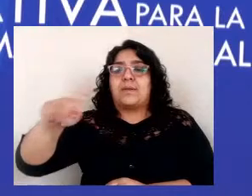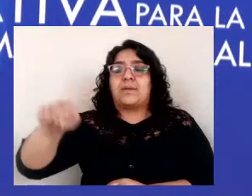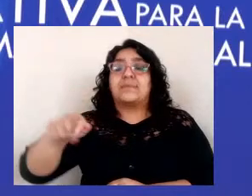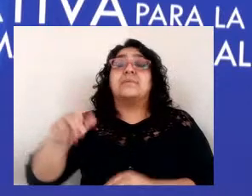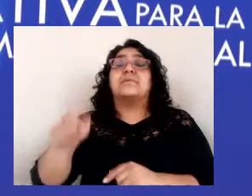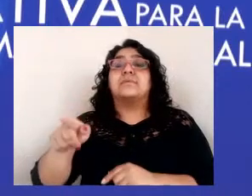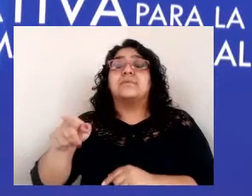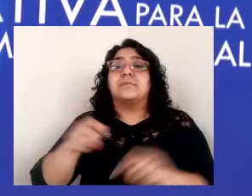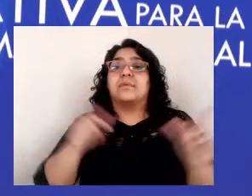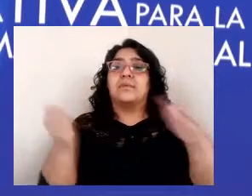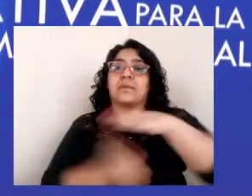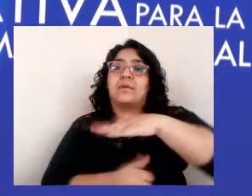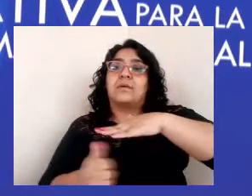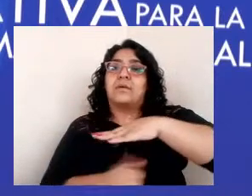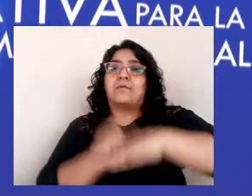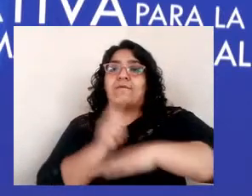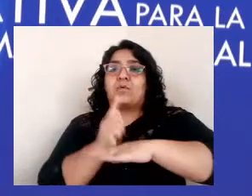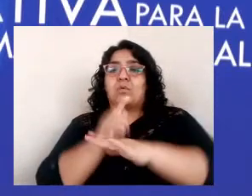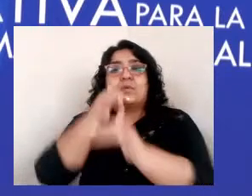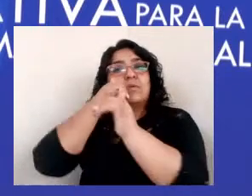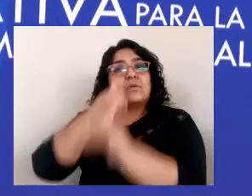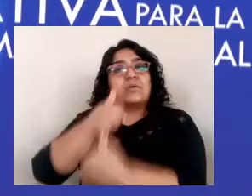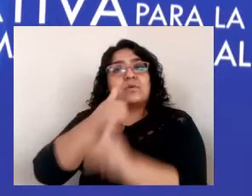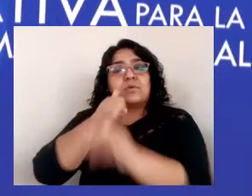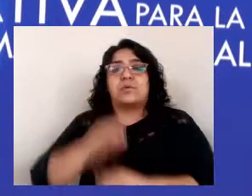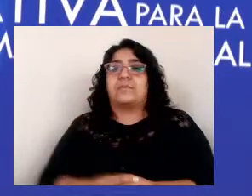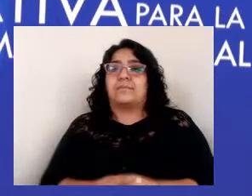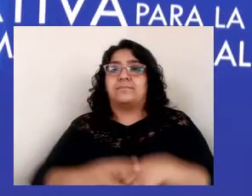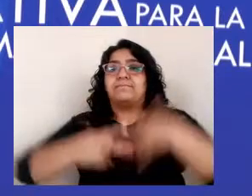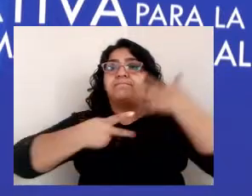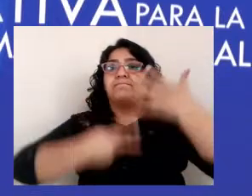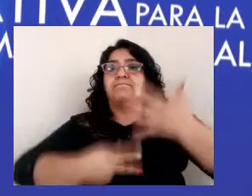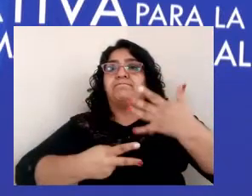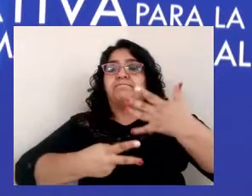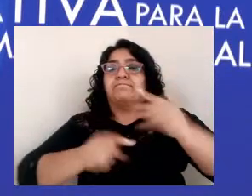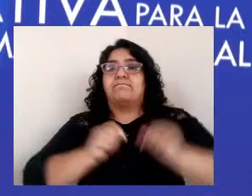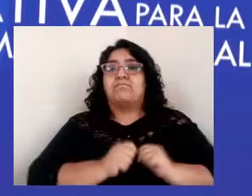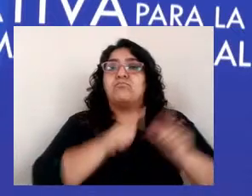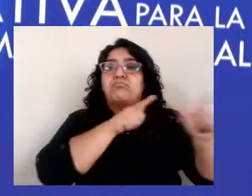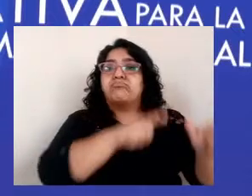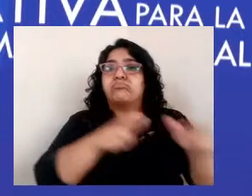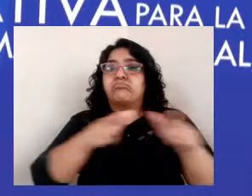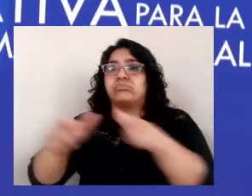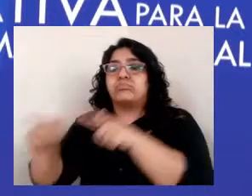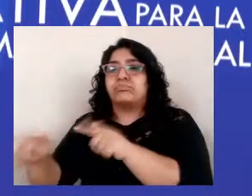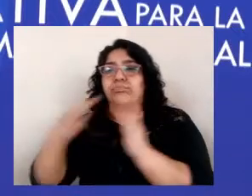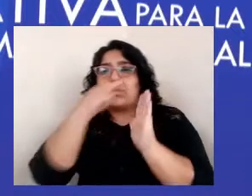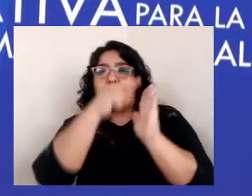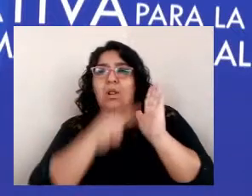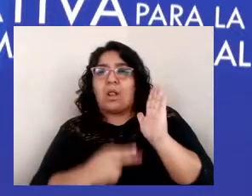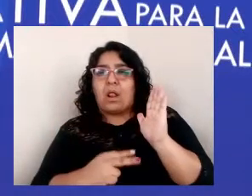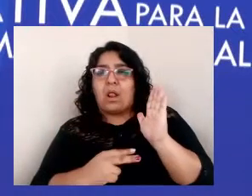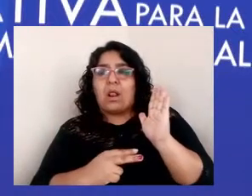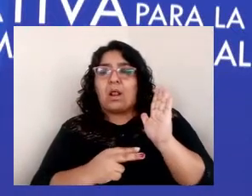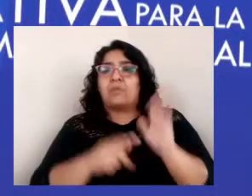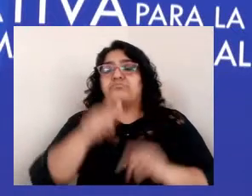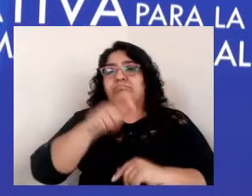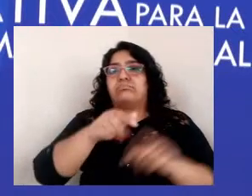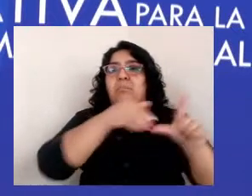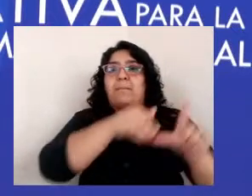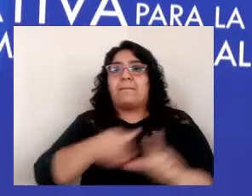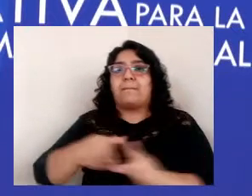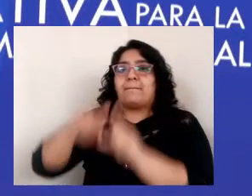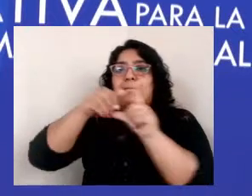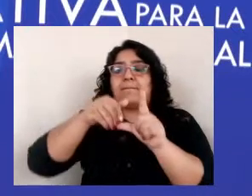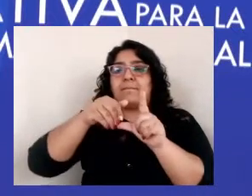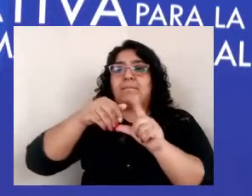Ingeniería. Séptimo, proclamación de magísteres, especialistas y profesionales,